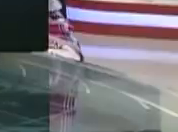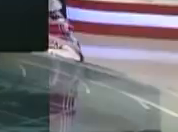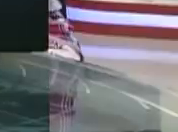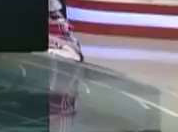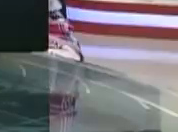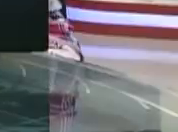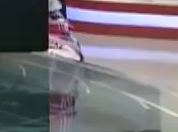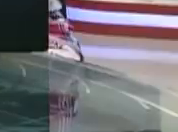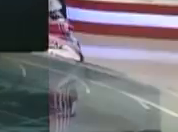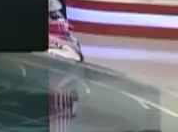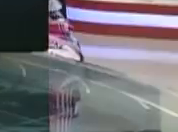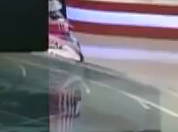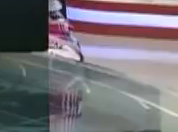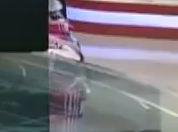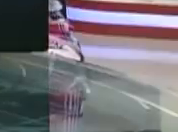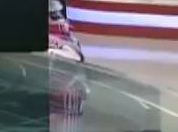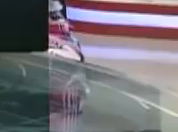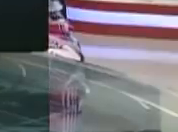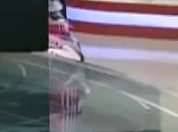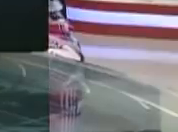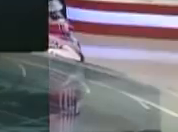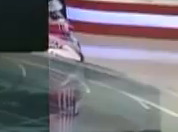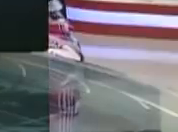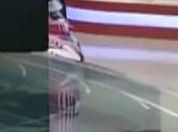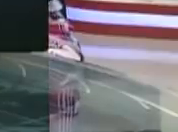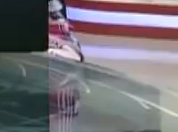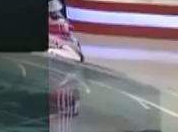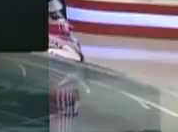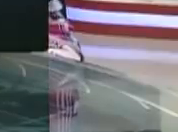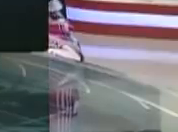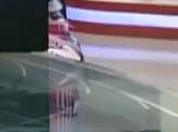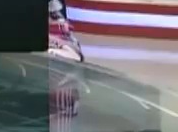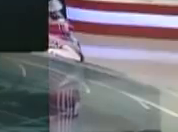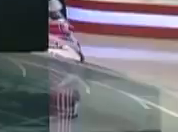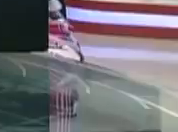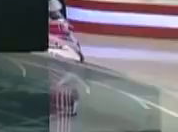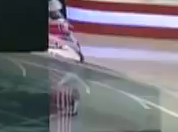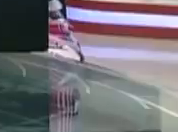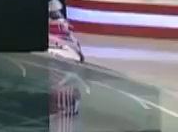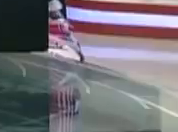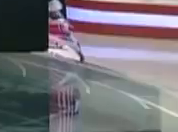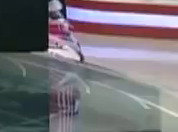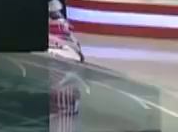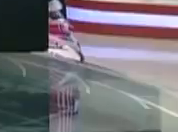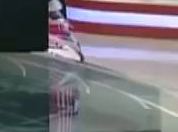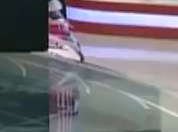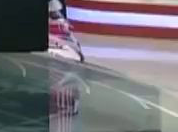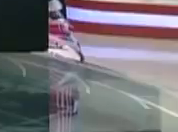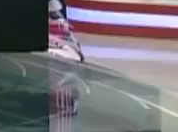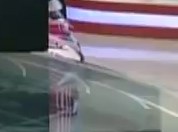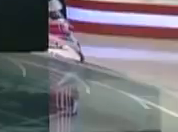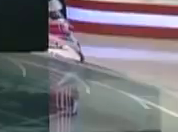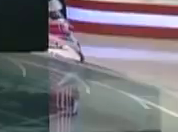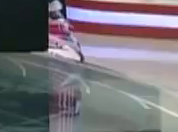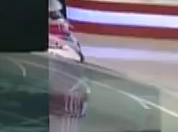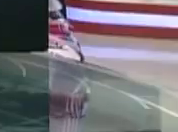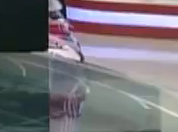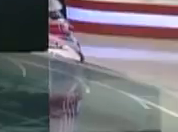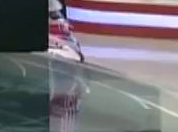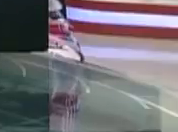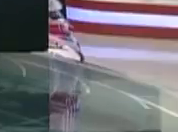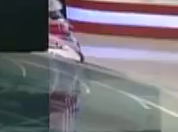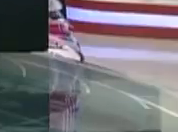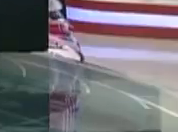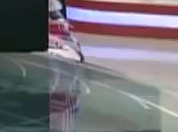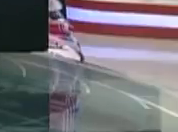campaña mediática contra el medicamento con sello venezolano Carbativir, indicaba que en los próximos días será la publicación